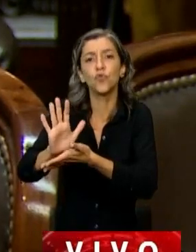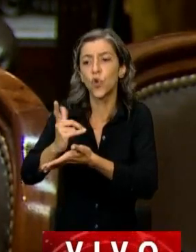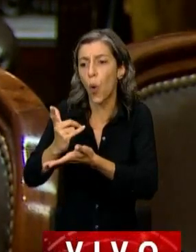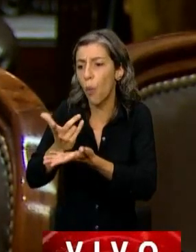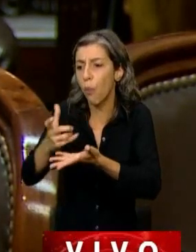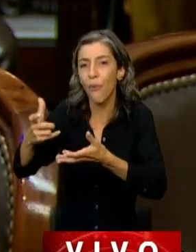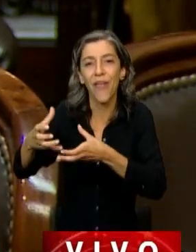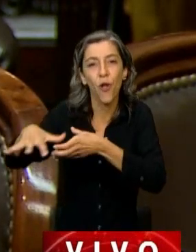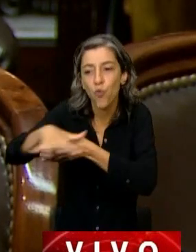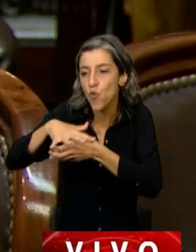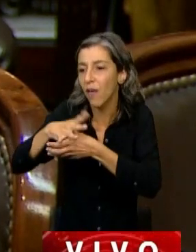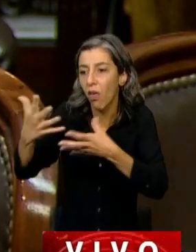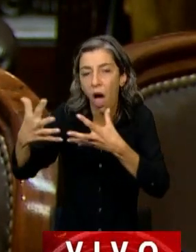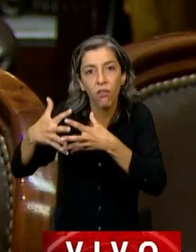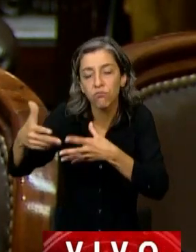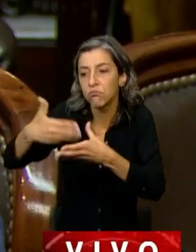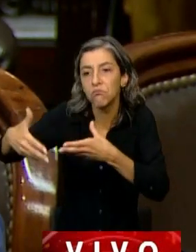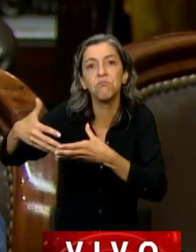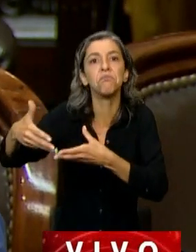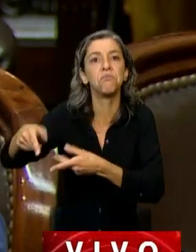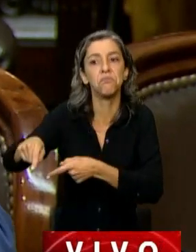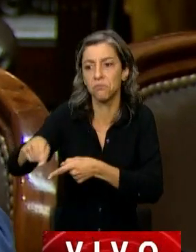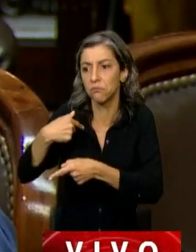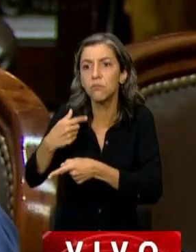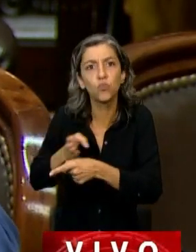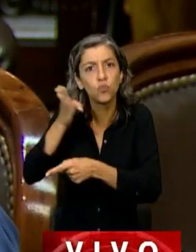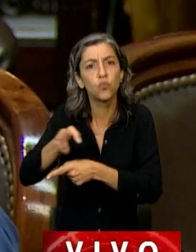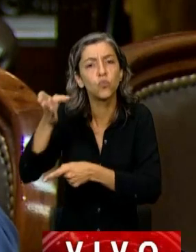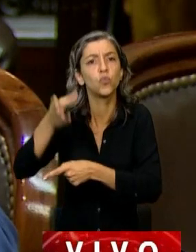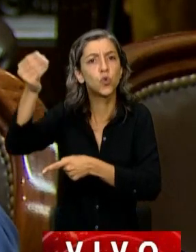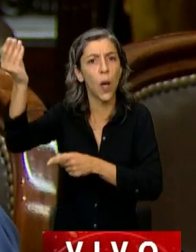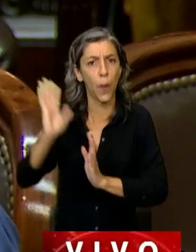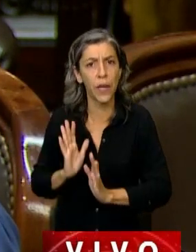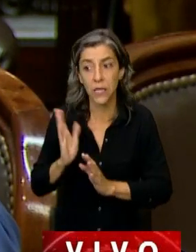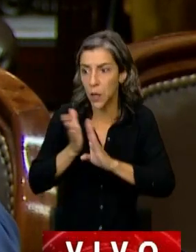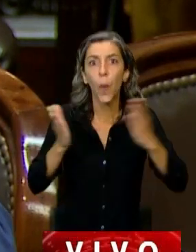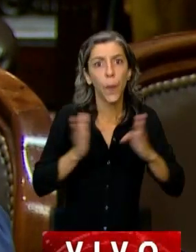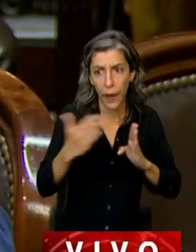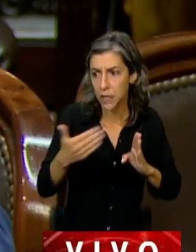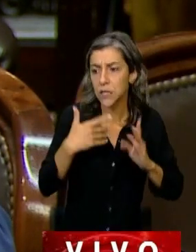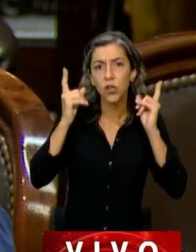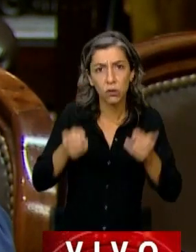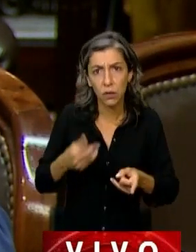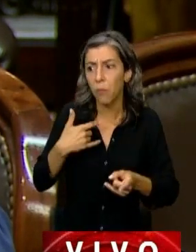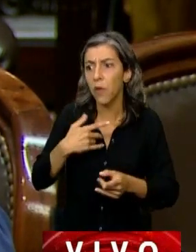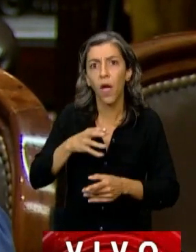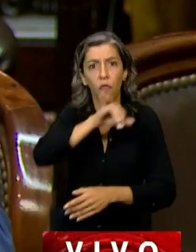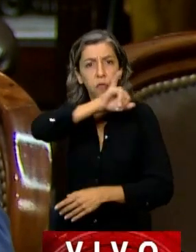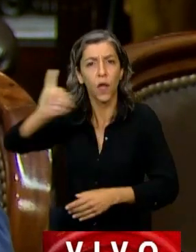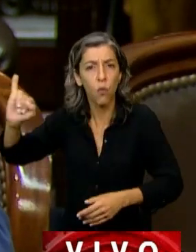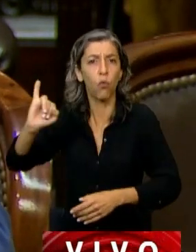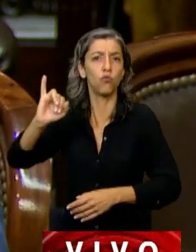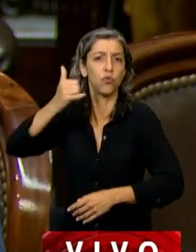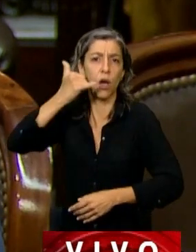Gualeguaychú. Los vecinos también plantearon y escucharon y denunciaron, pero